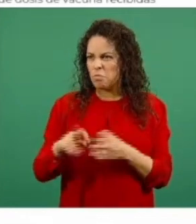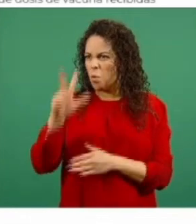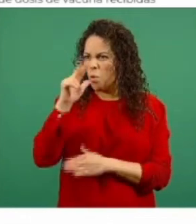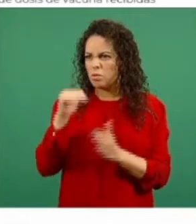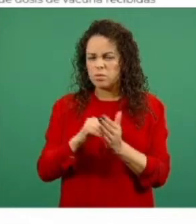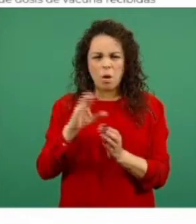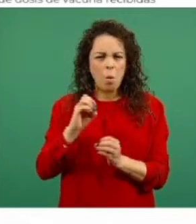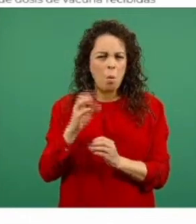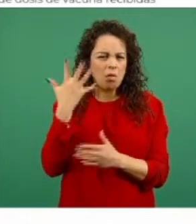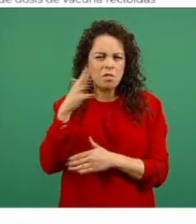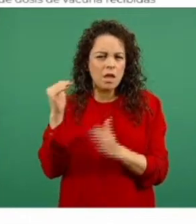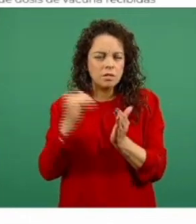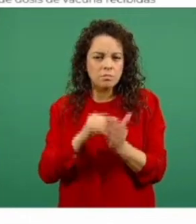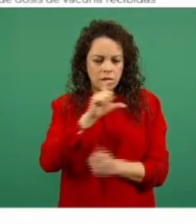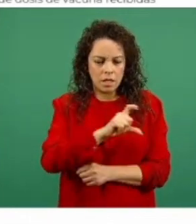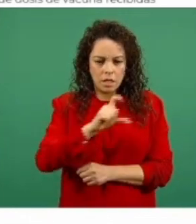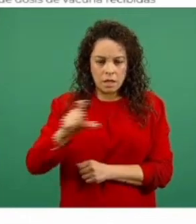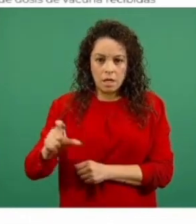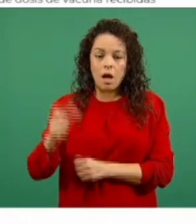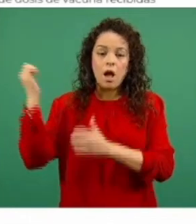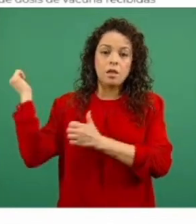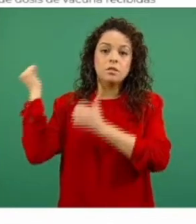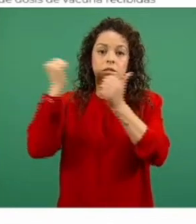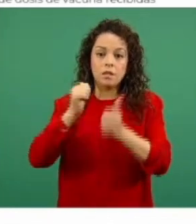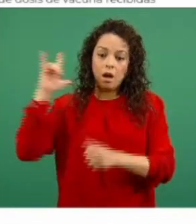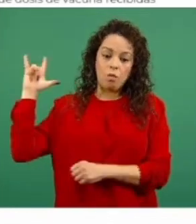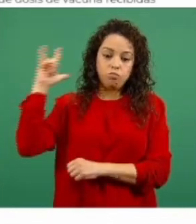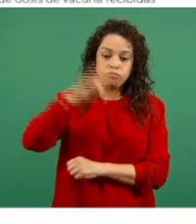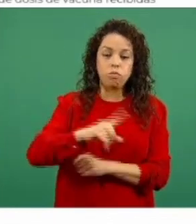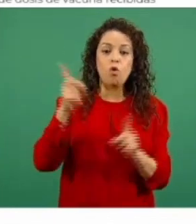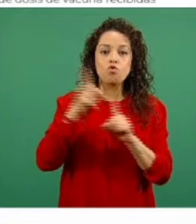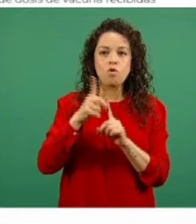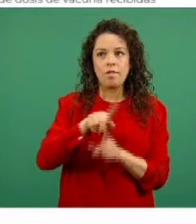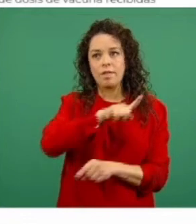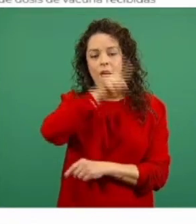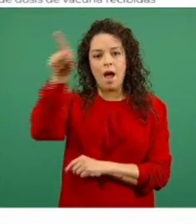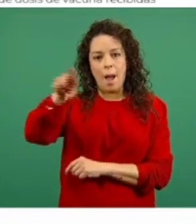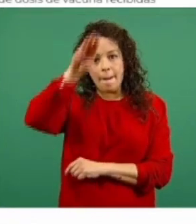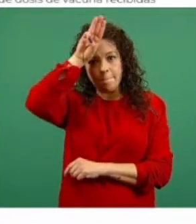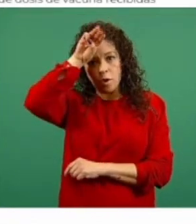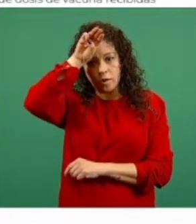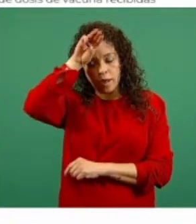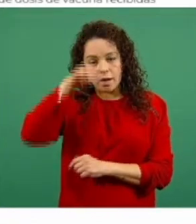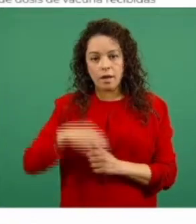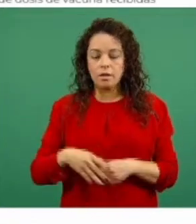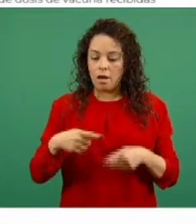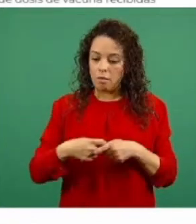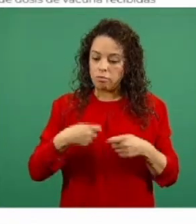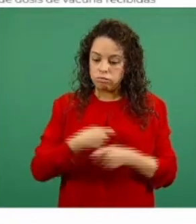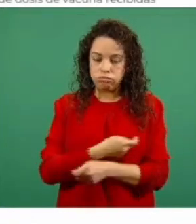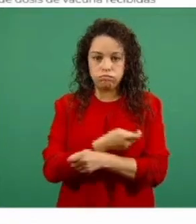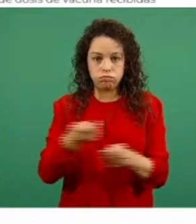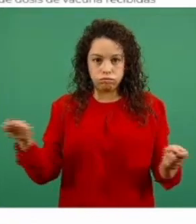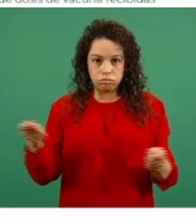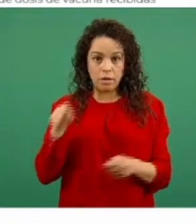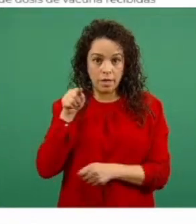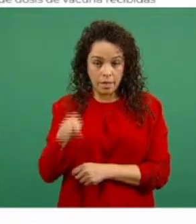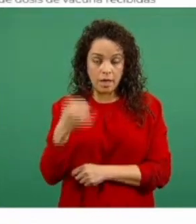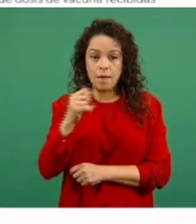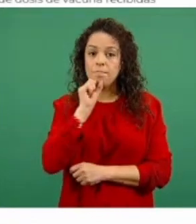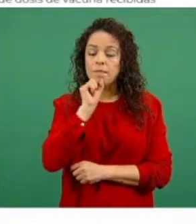casi 10,000 dosis llegando al aeropuerto de Monterrey y con una distribución tanto en Monterrey